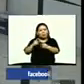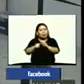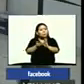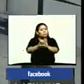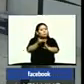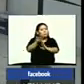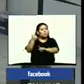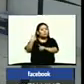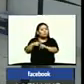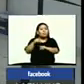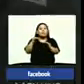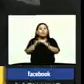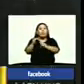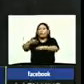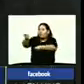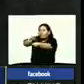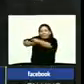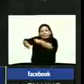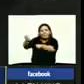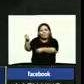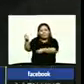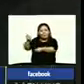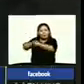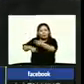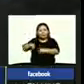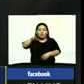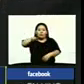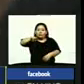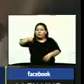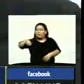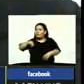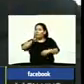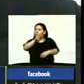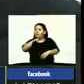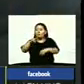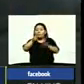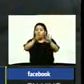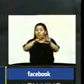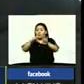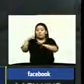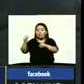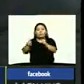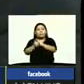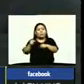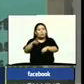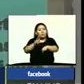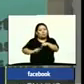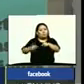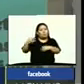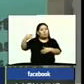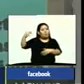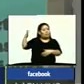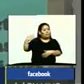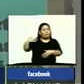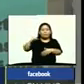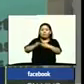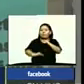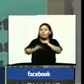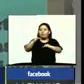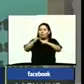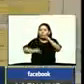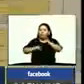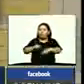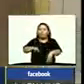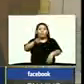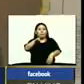Las remesas acumulan hasta agosto 3.700 millones de dólares, un porcentaje bajo desde 2016. Y es que de